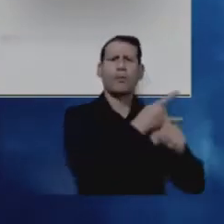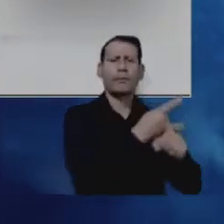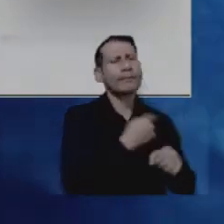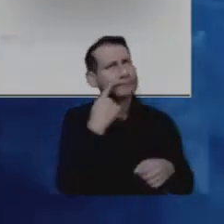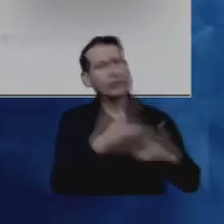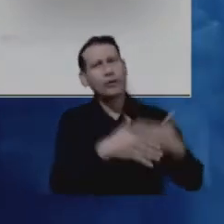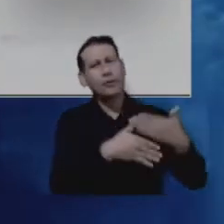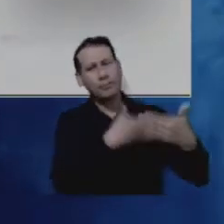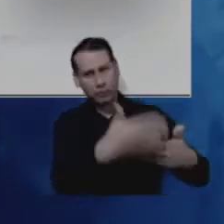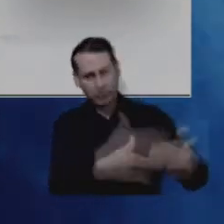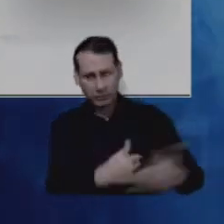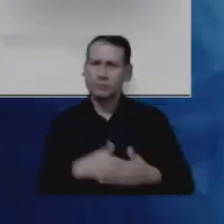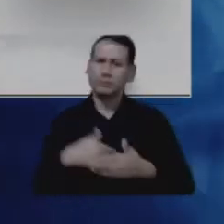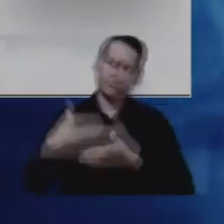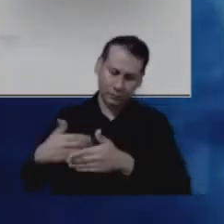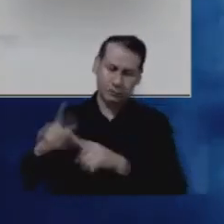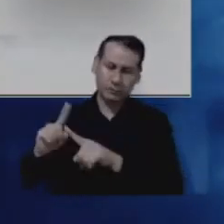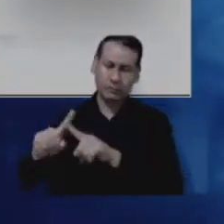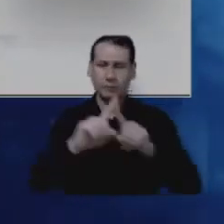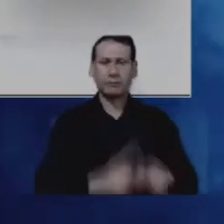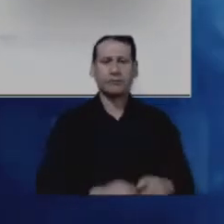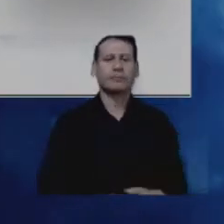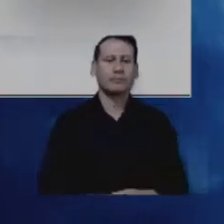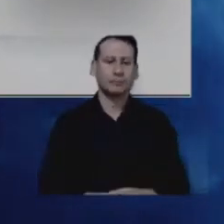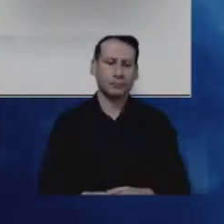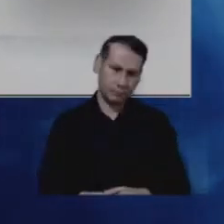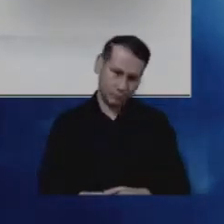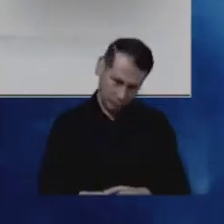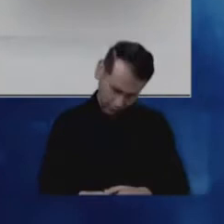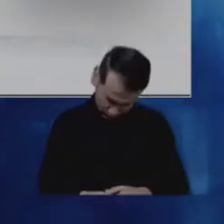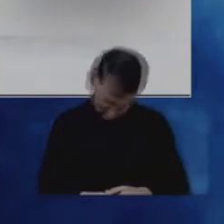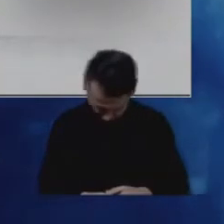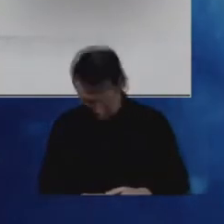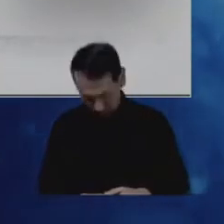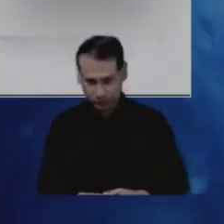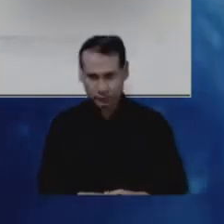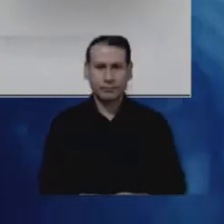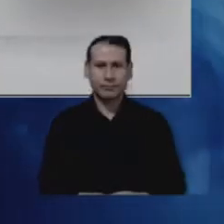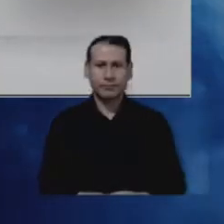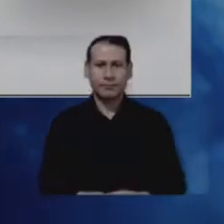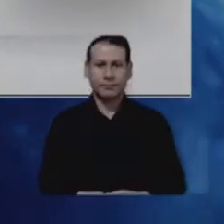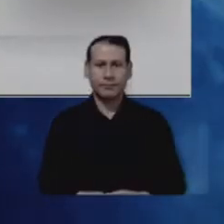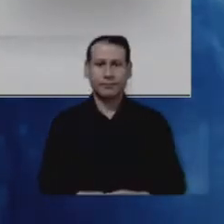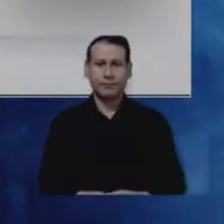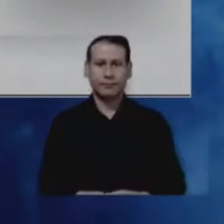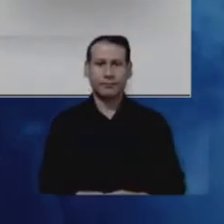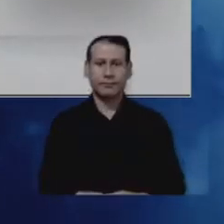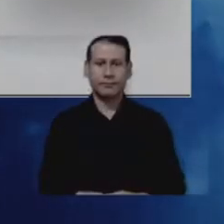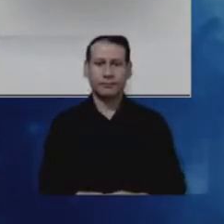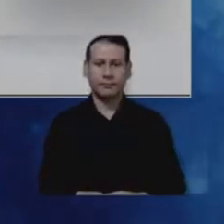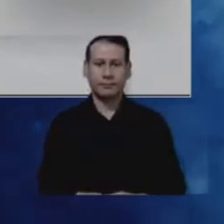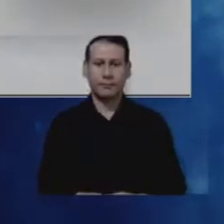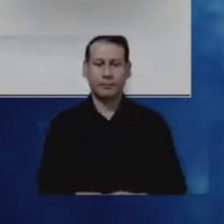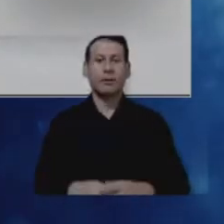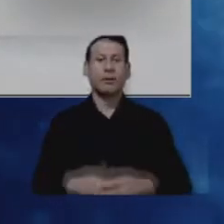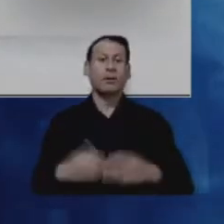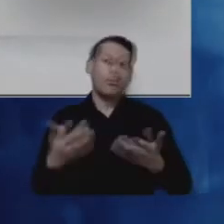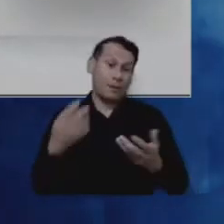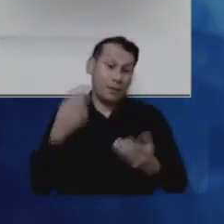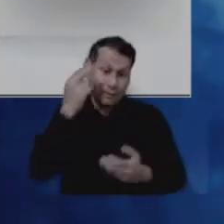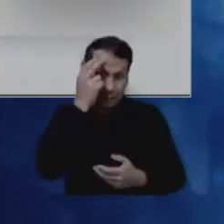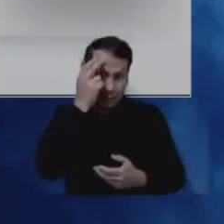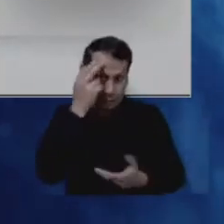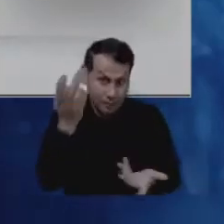de valor, ¿sí? Lógicamente con diferentes requerimientos técnicos en materia de latencia, en materia de ancho de